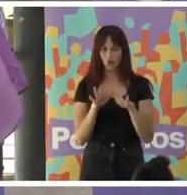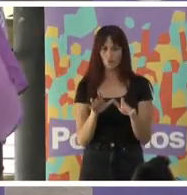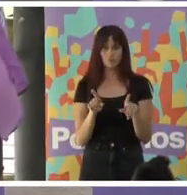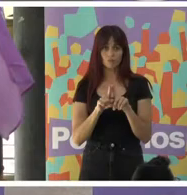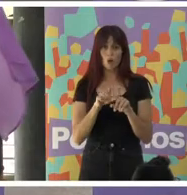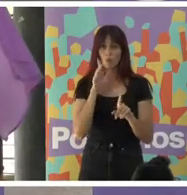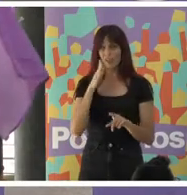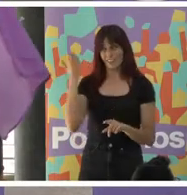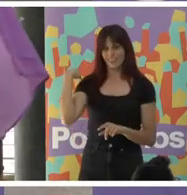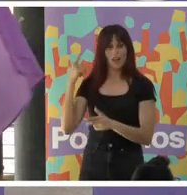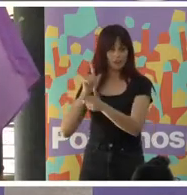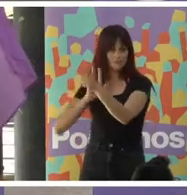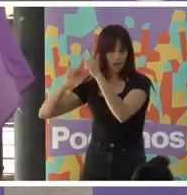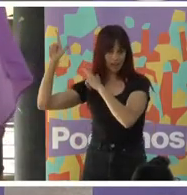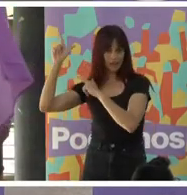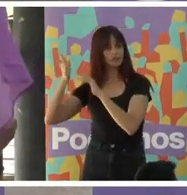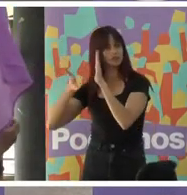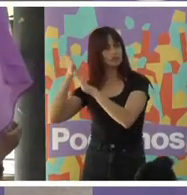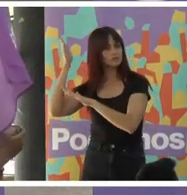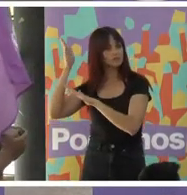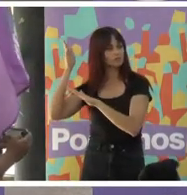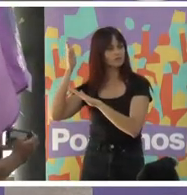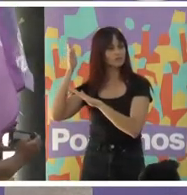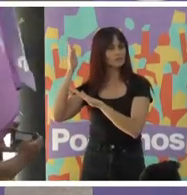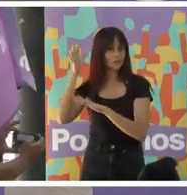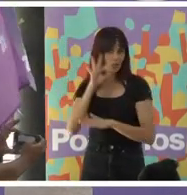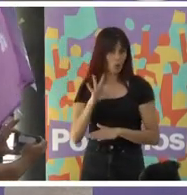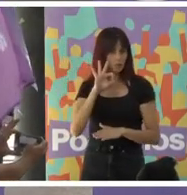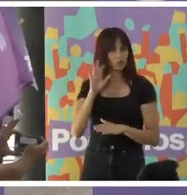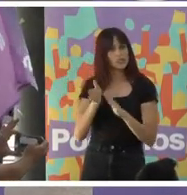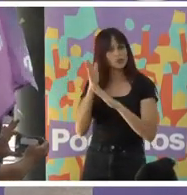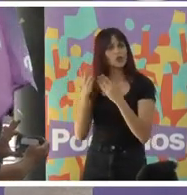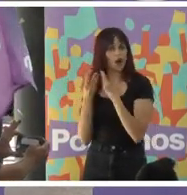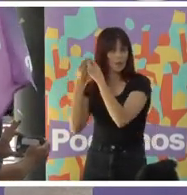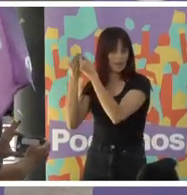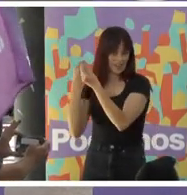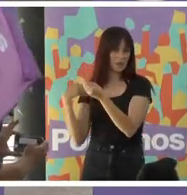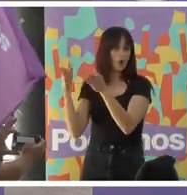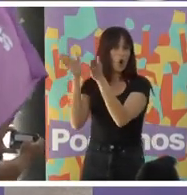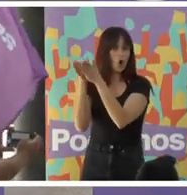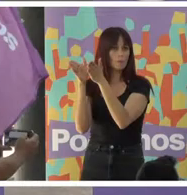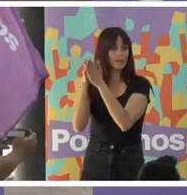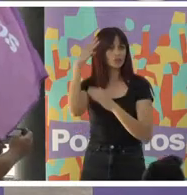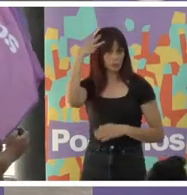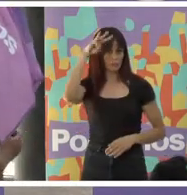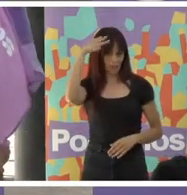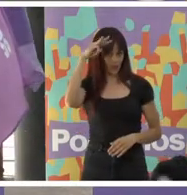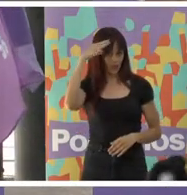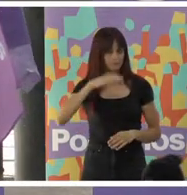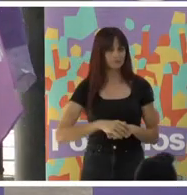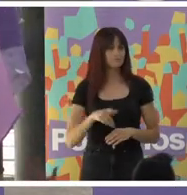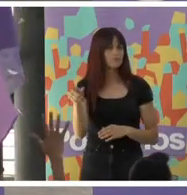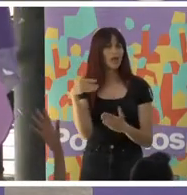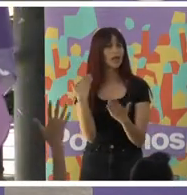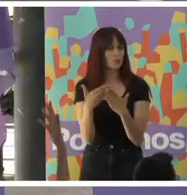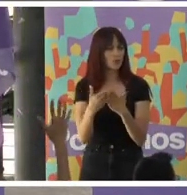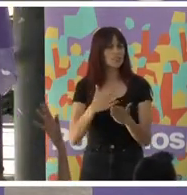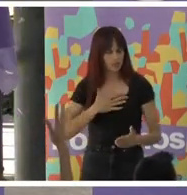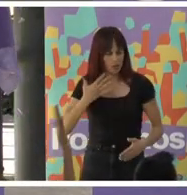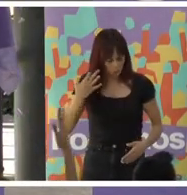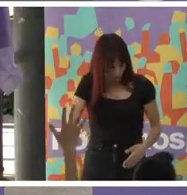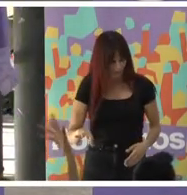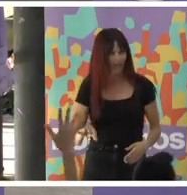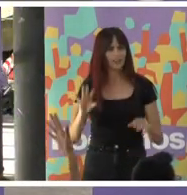lag. Hemos estado estos días desde Podemos acompañando a los compañeros de Morena en México, que han vuelto a demostrar que sí se puede.